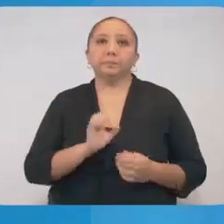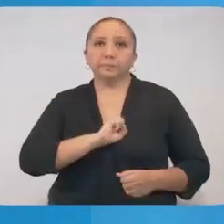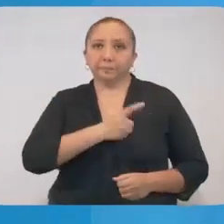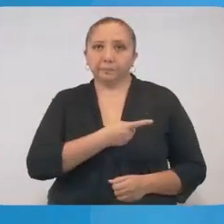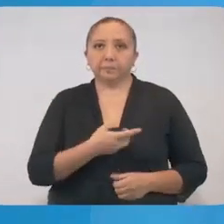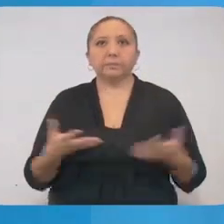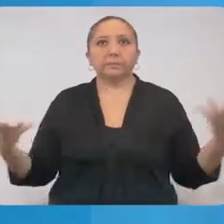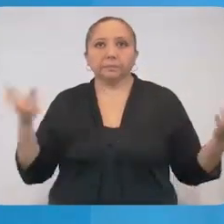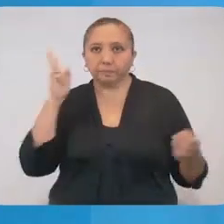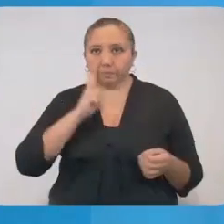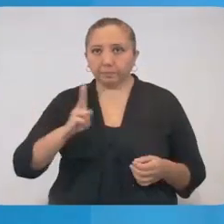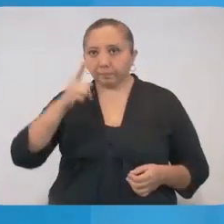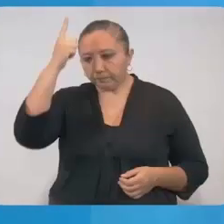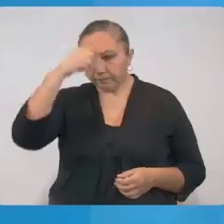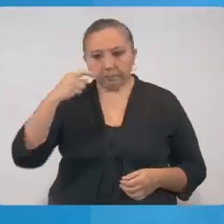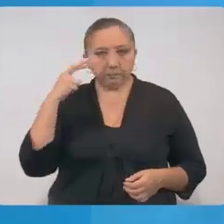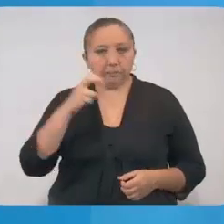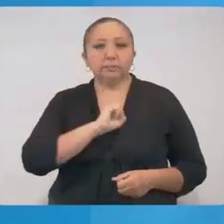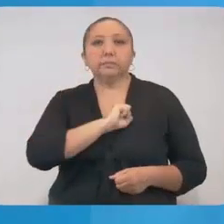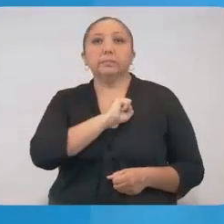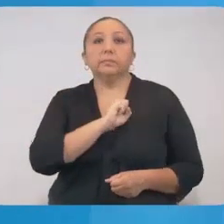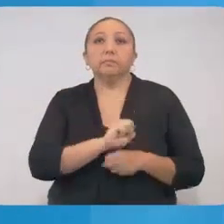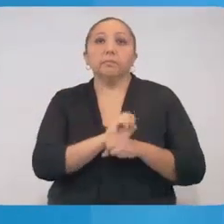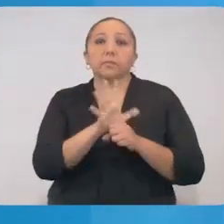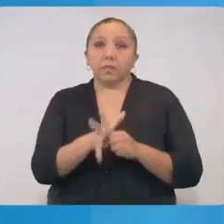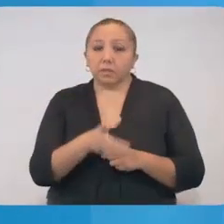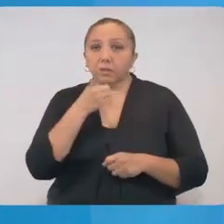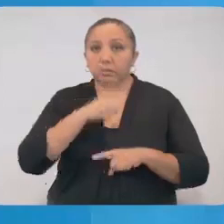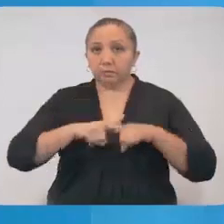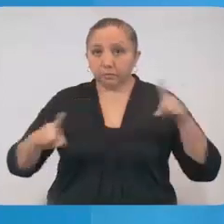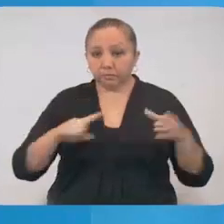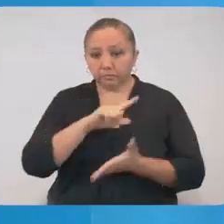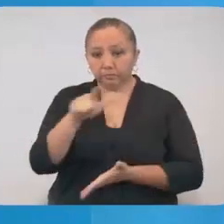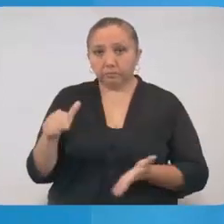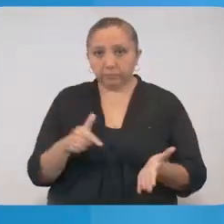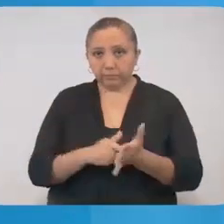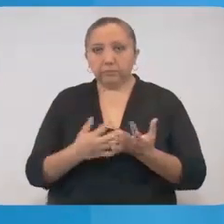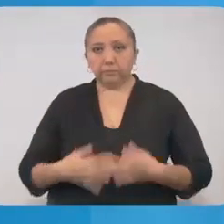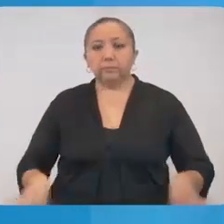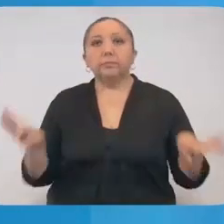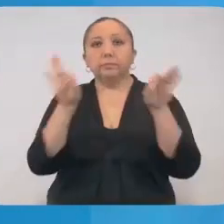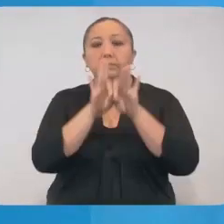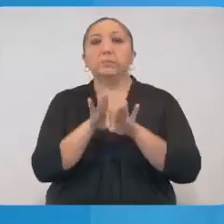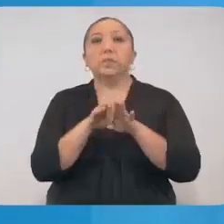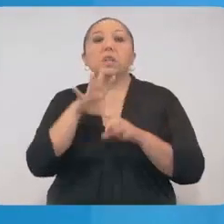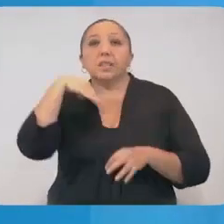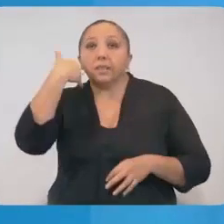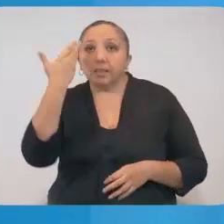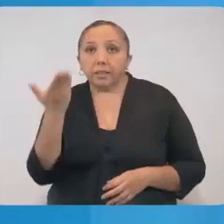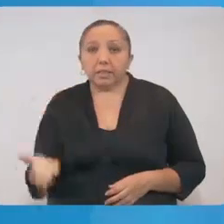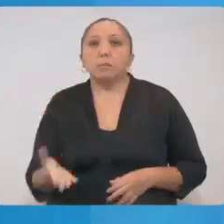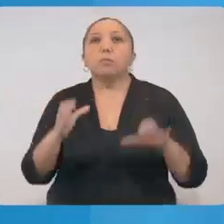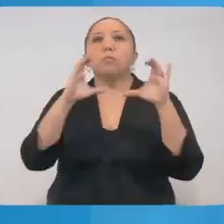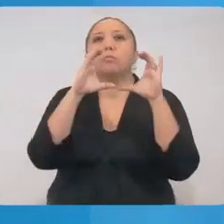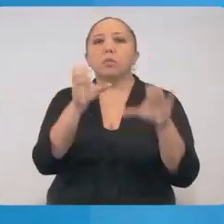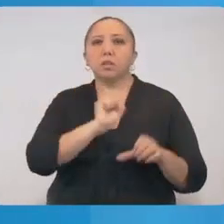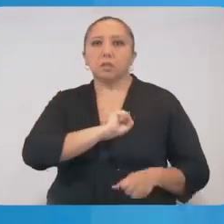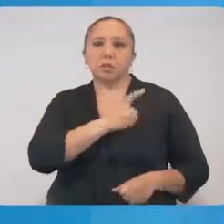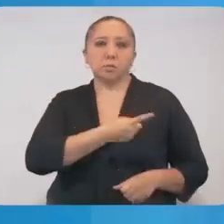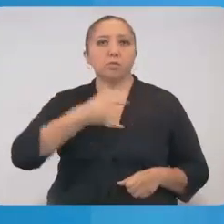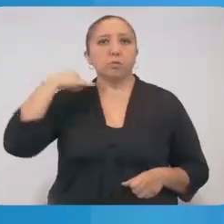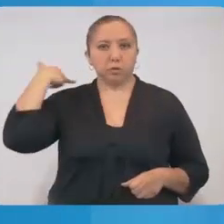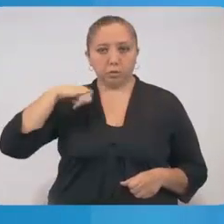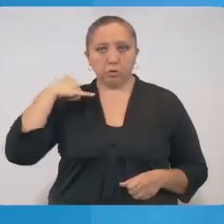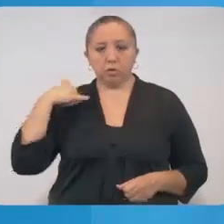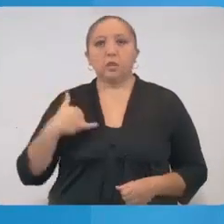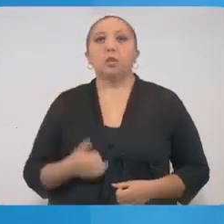para detectar coronavirus en lugares determinados y estratégicos, con el objetivo de proteger la salud de los yucatecos y preparar